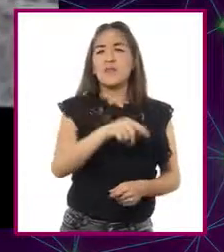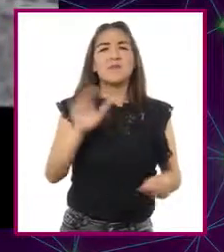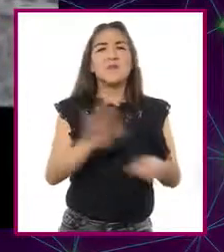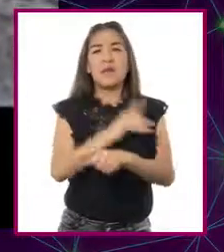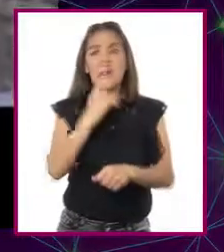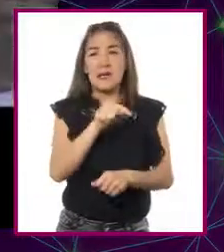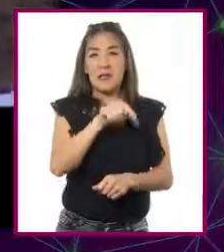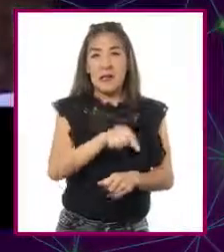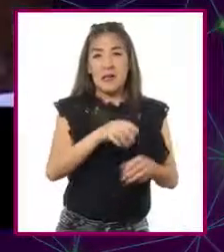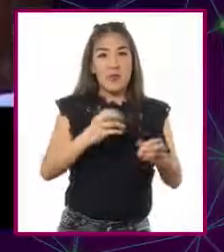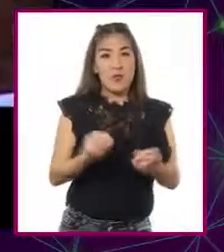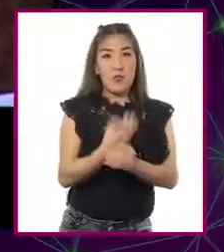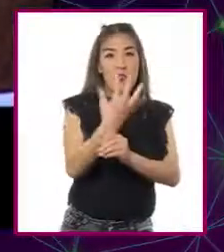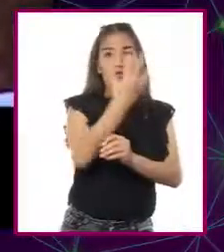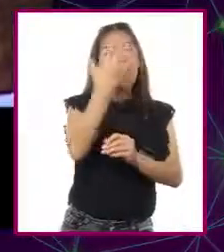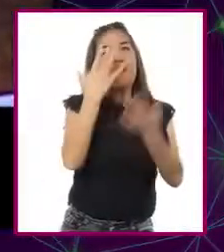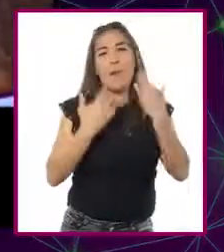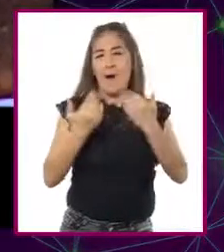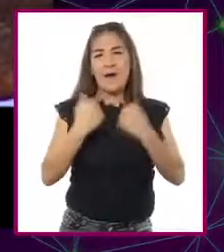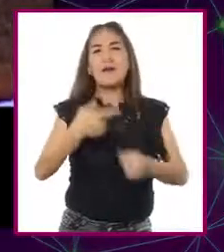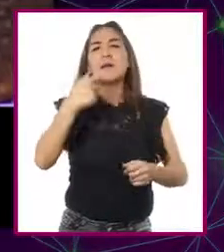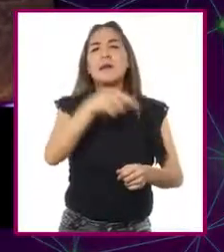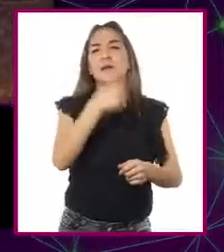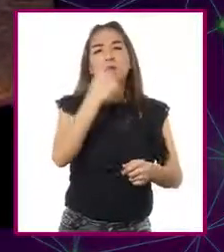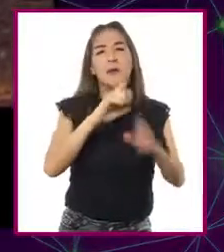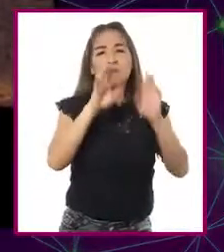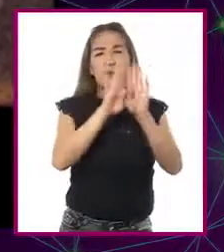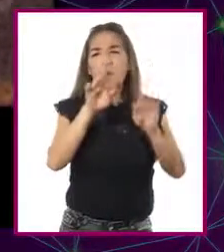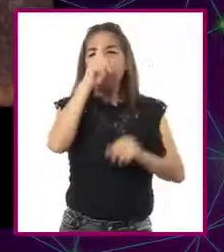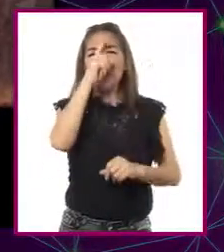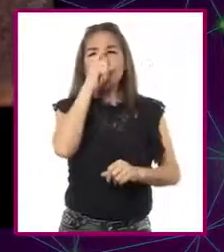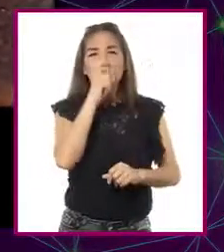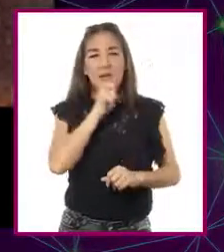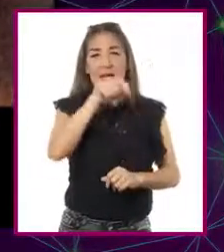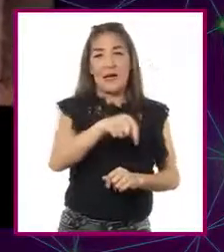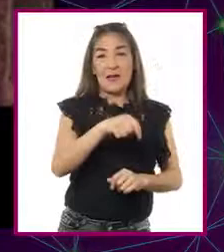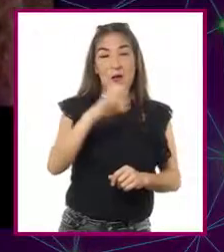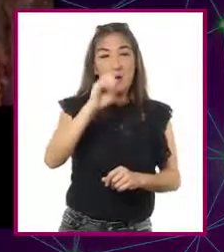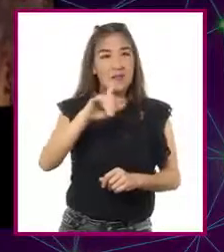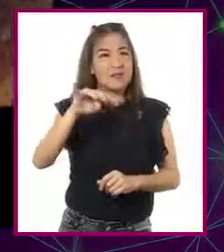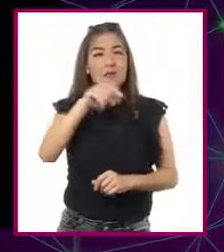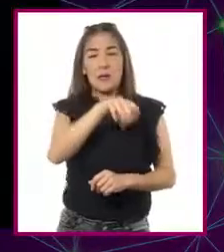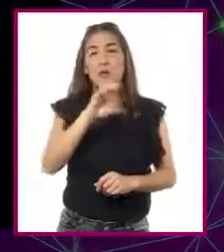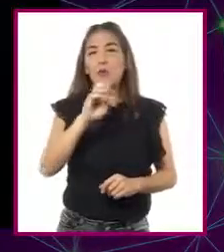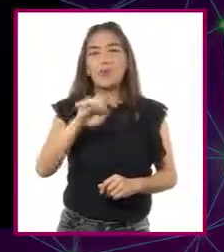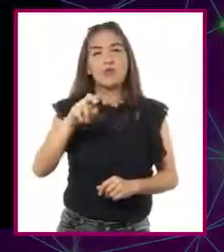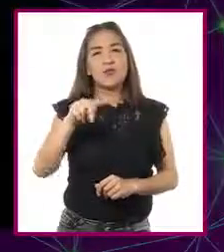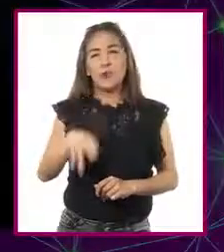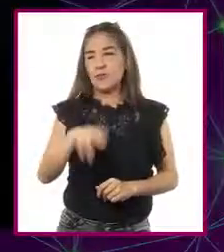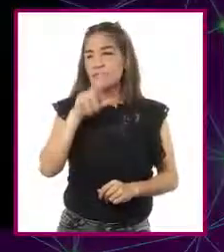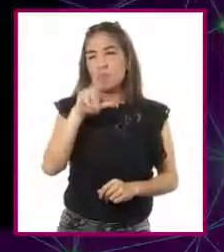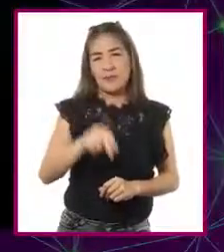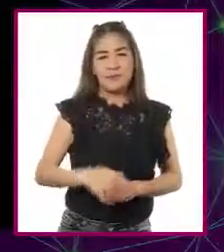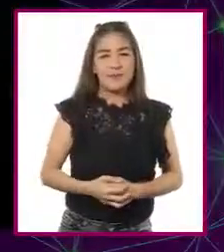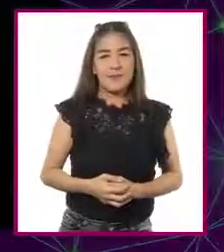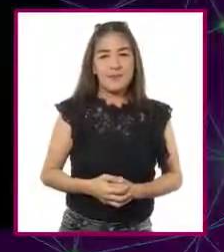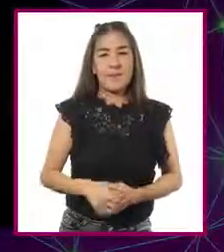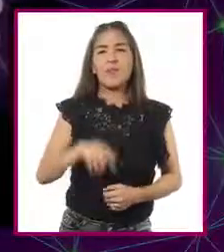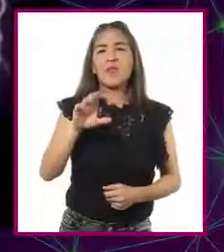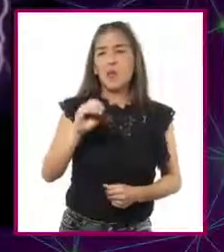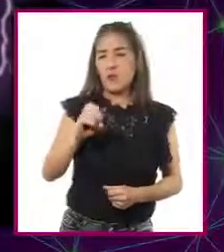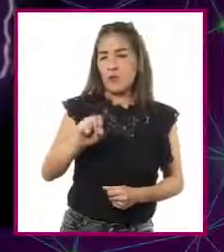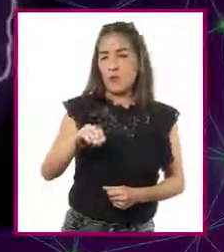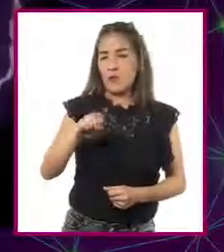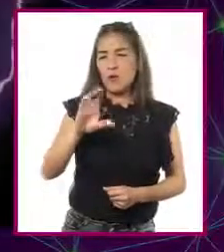reacción no produce flama. Por lo tanto, no toda oxidación es una combustión. La combustión es una reacción